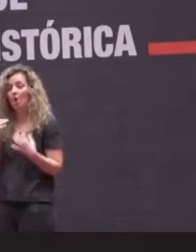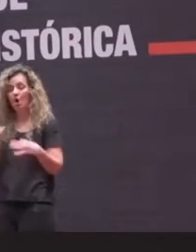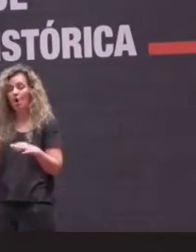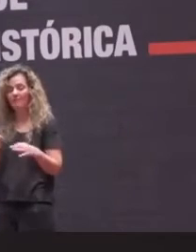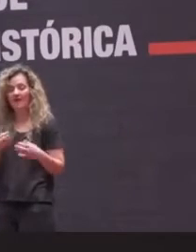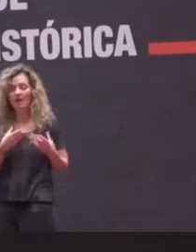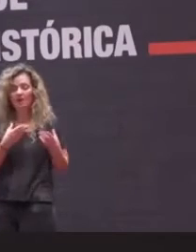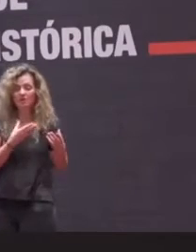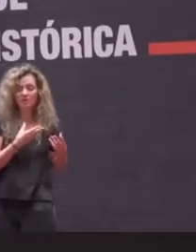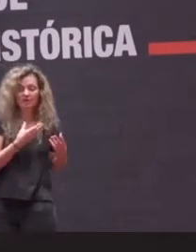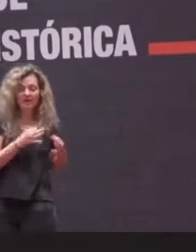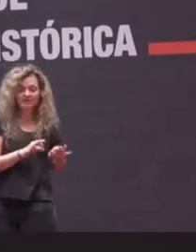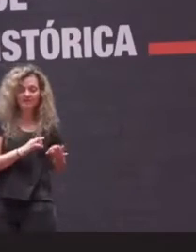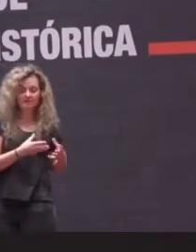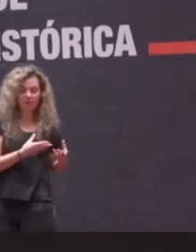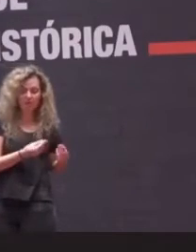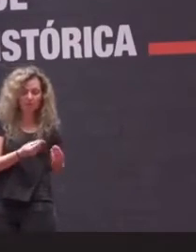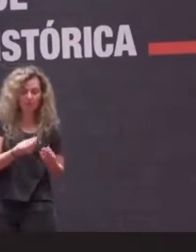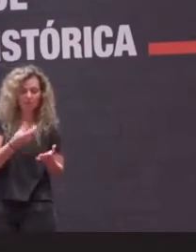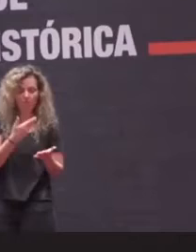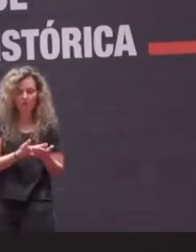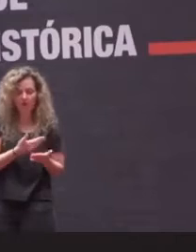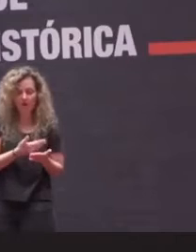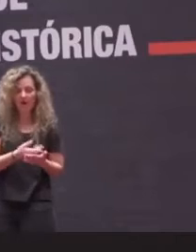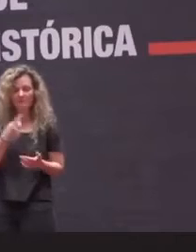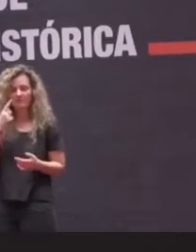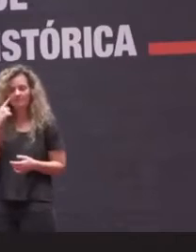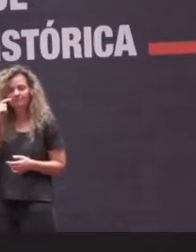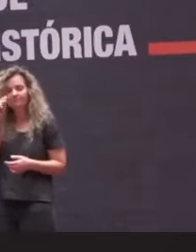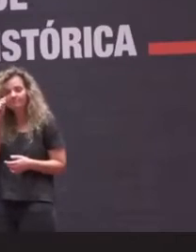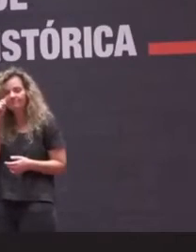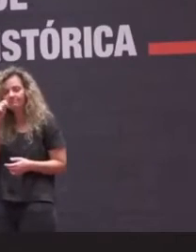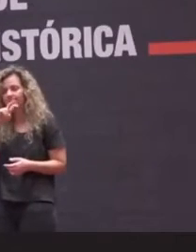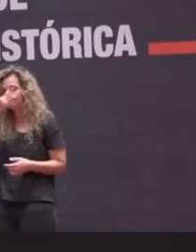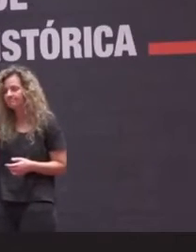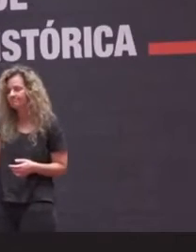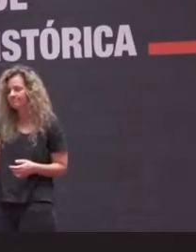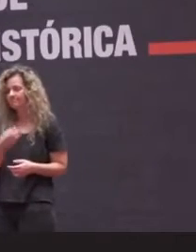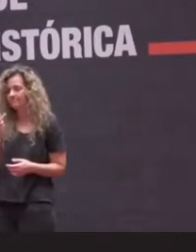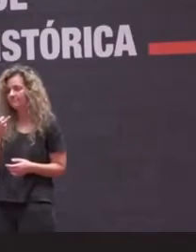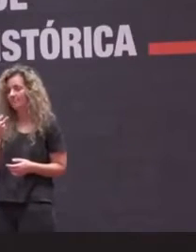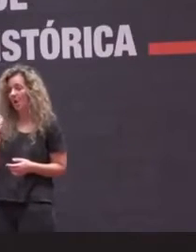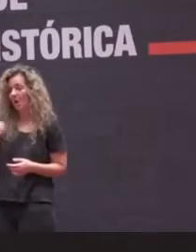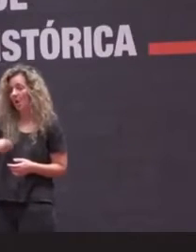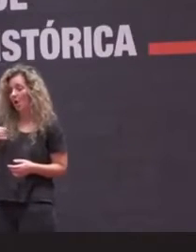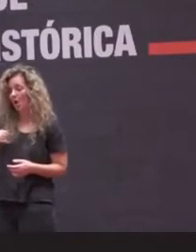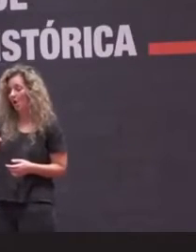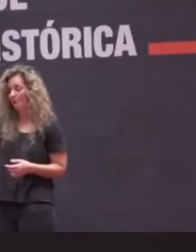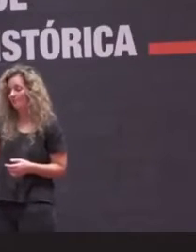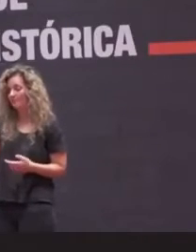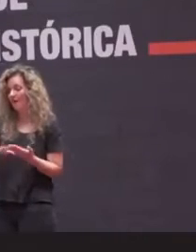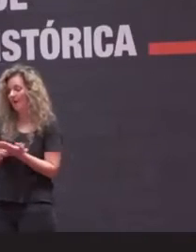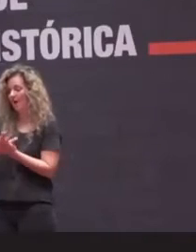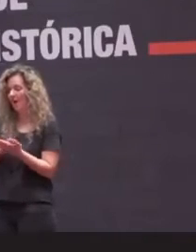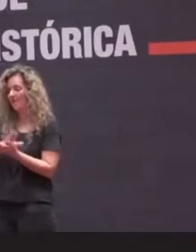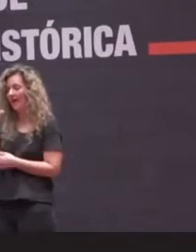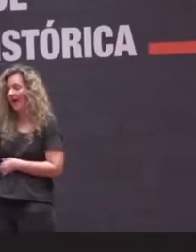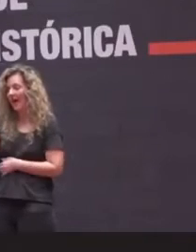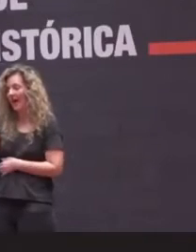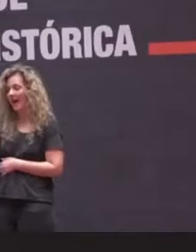que se aportan, las pruebas que se practican, las periciais. En este caso, mesmo falaba ahora con